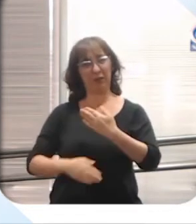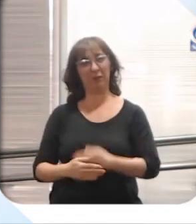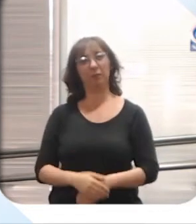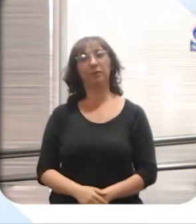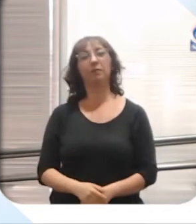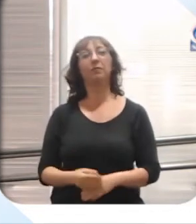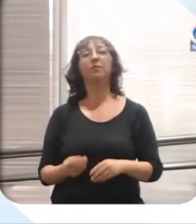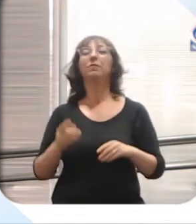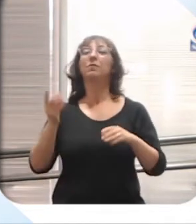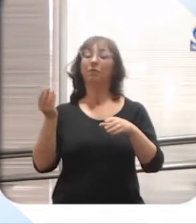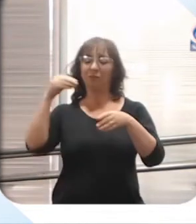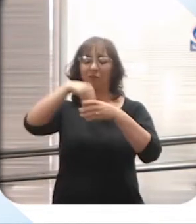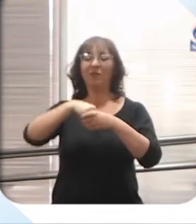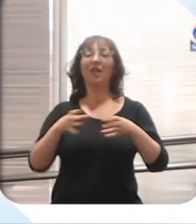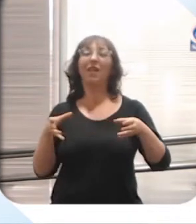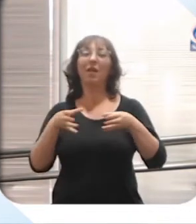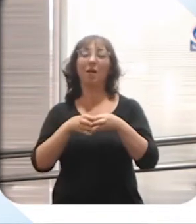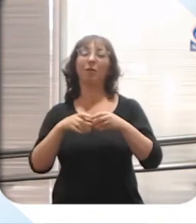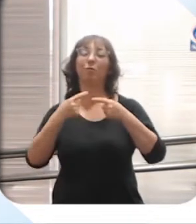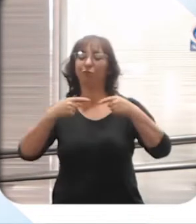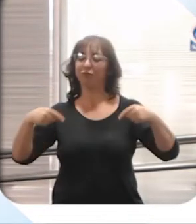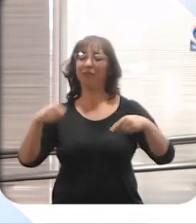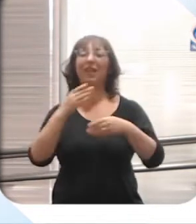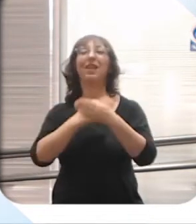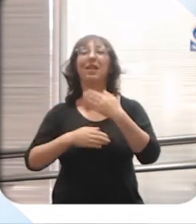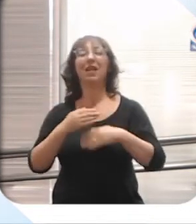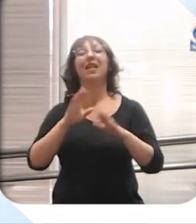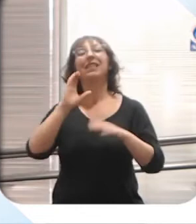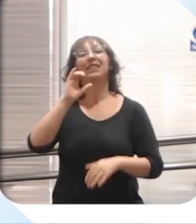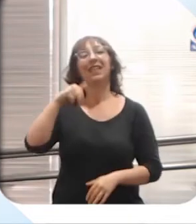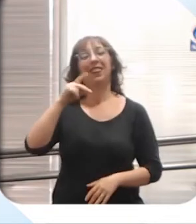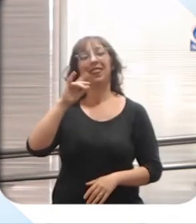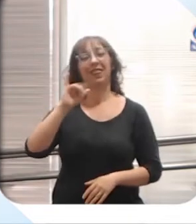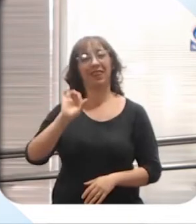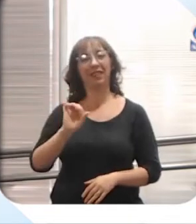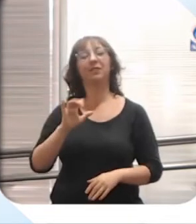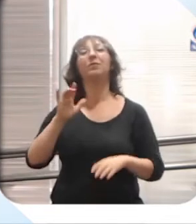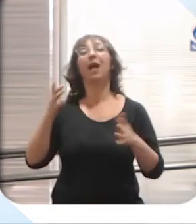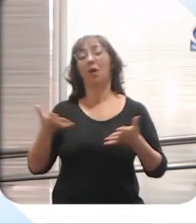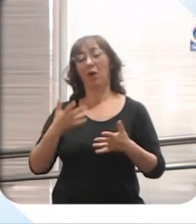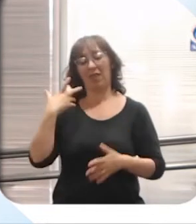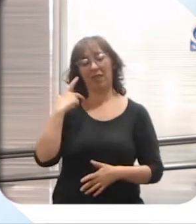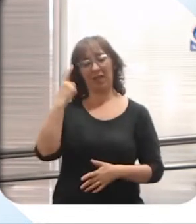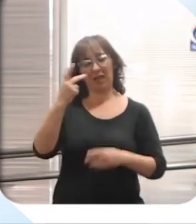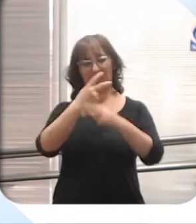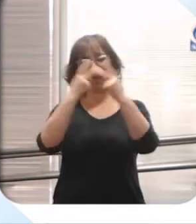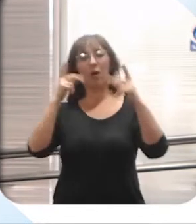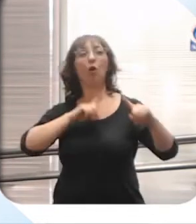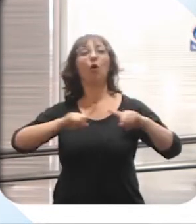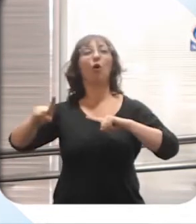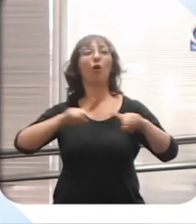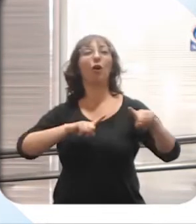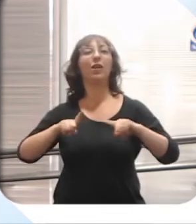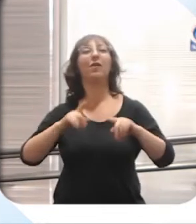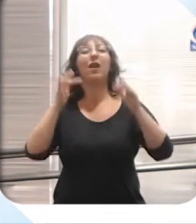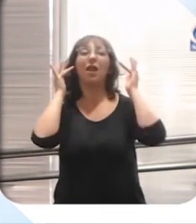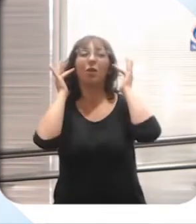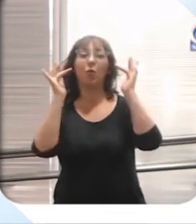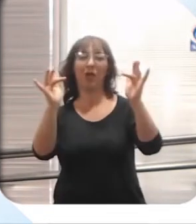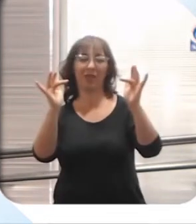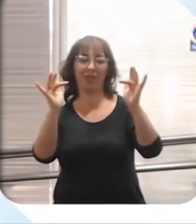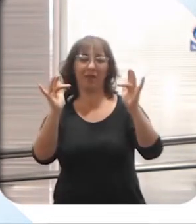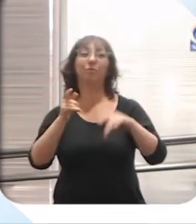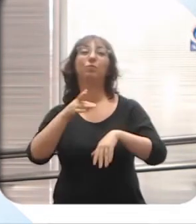Discapacitados, integrante del equipo interdisciplinario del CINDIS, actualmente directora general y coordinadora del área